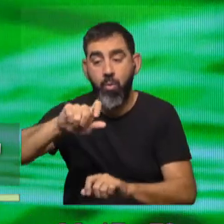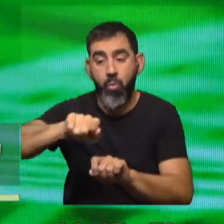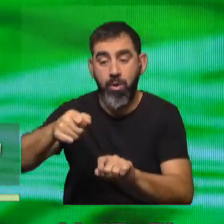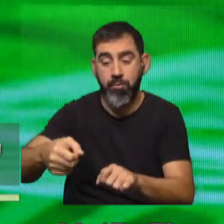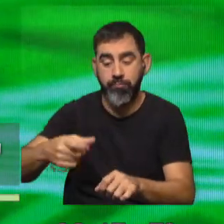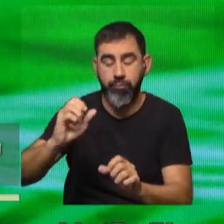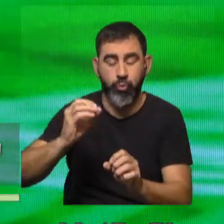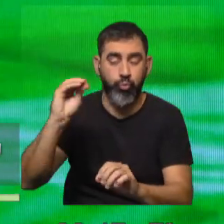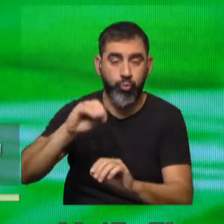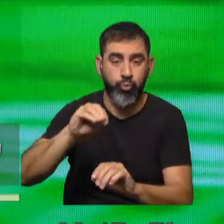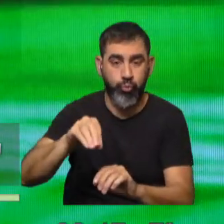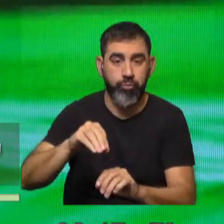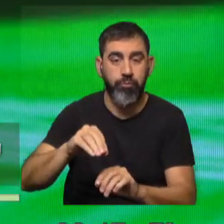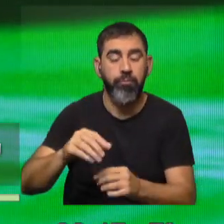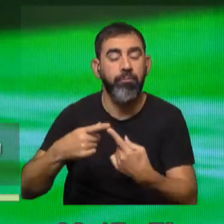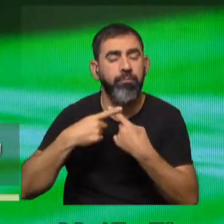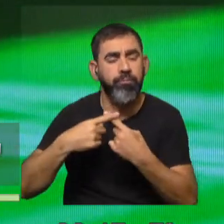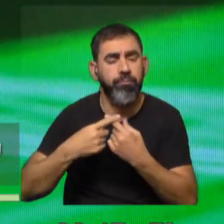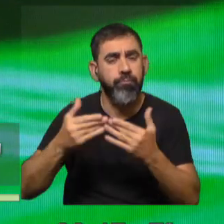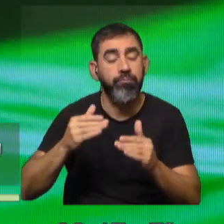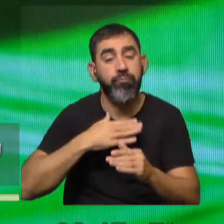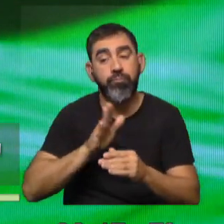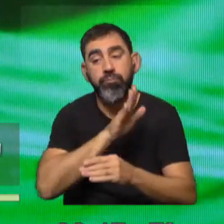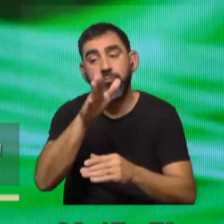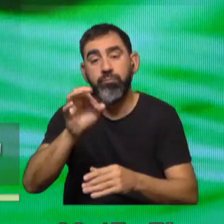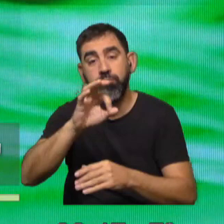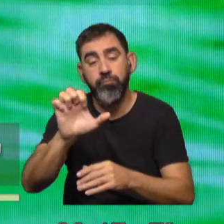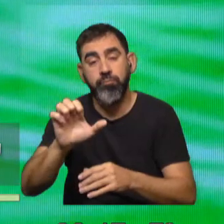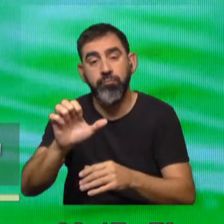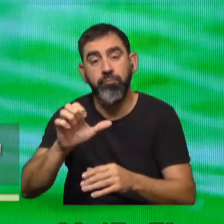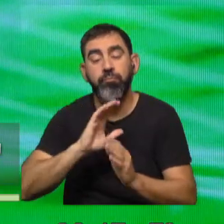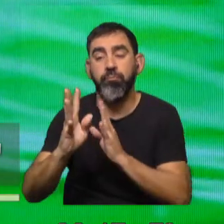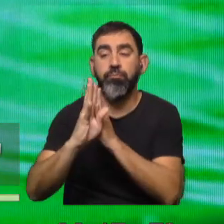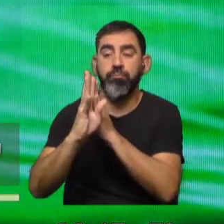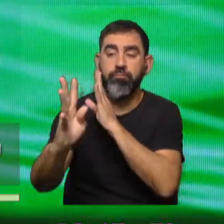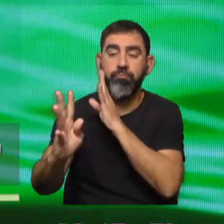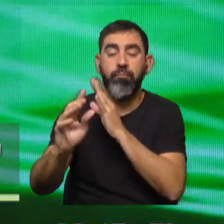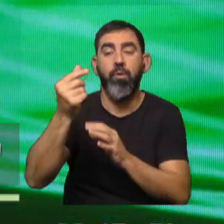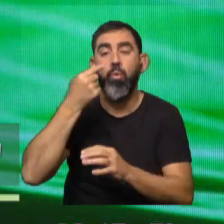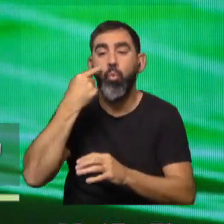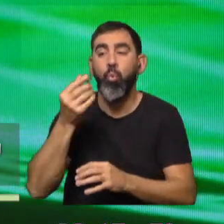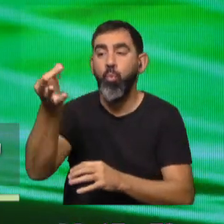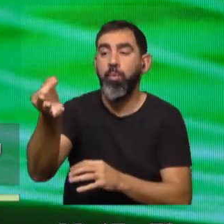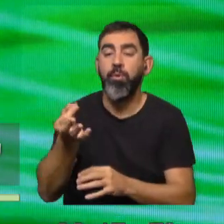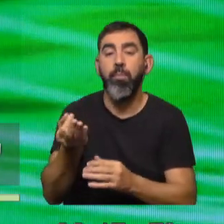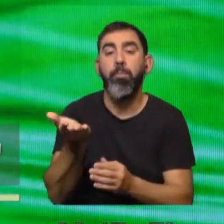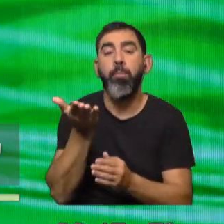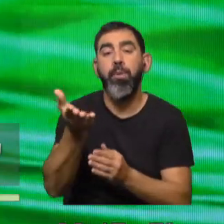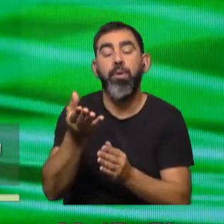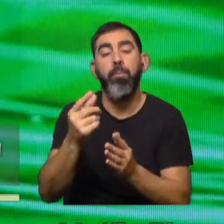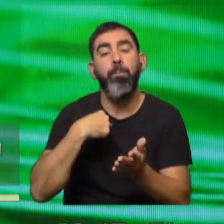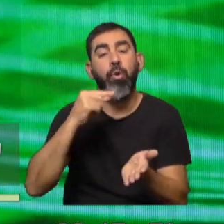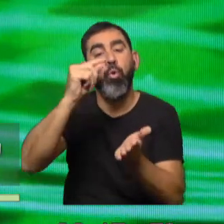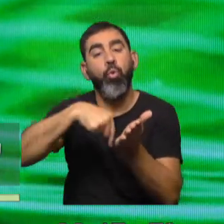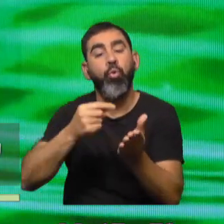es potable como empezó la discusión yo fui a la osce me hice la fila saqué número y pedí la copia de mi contrato